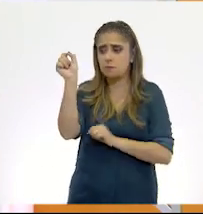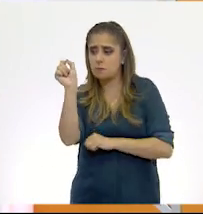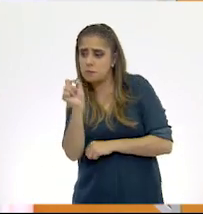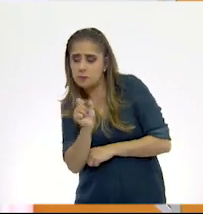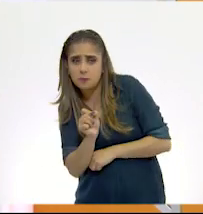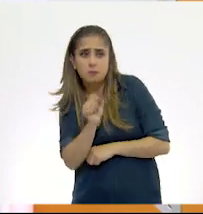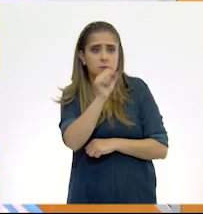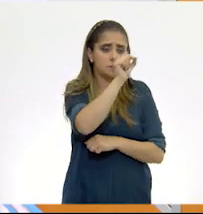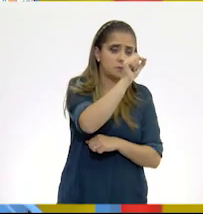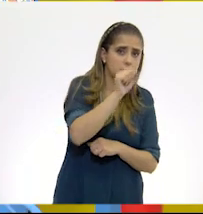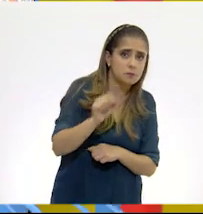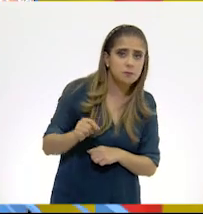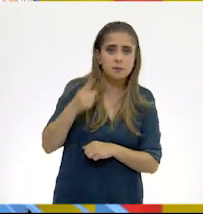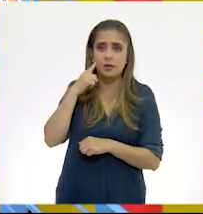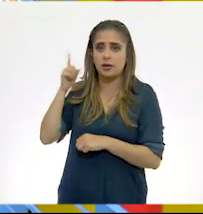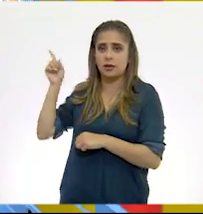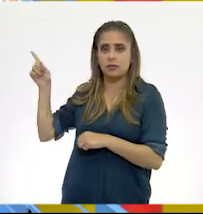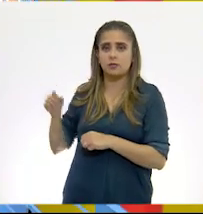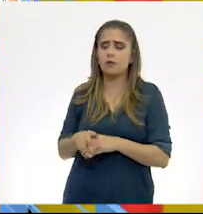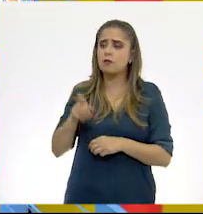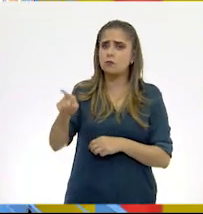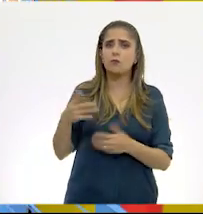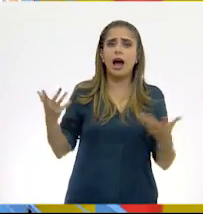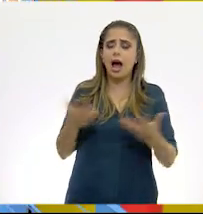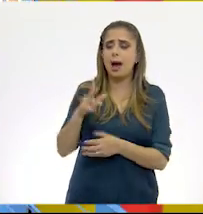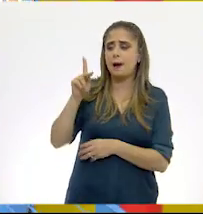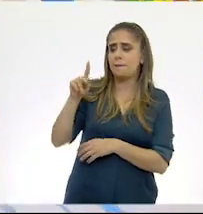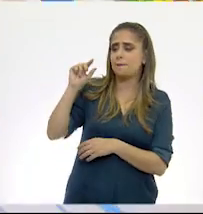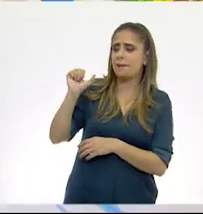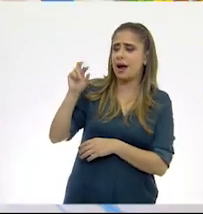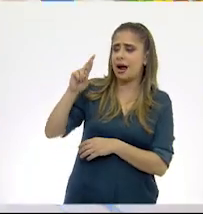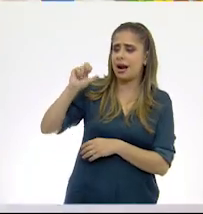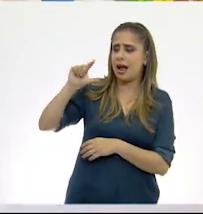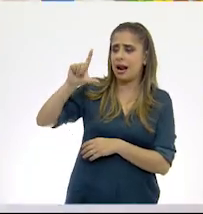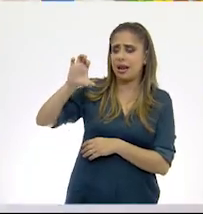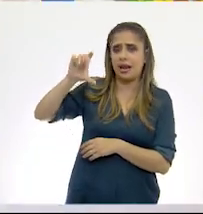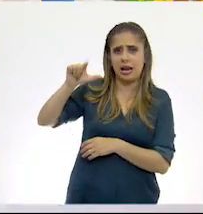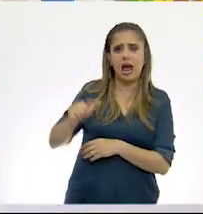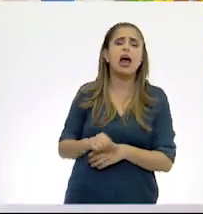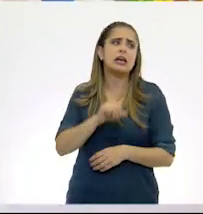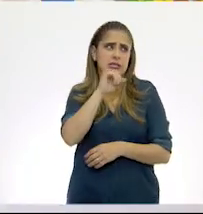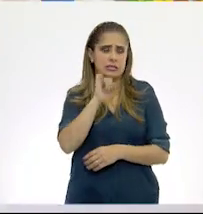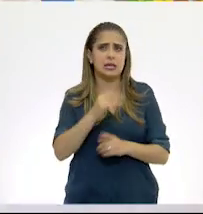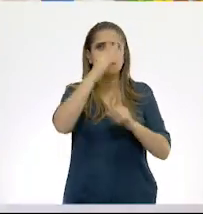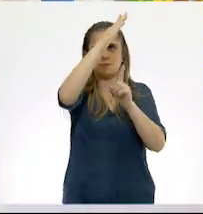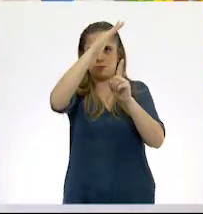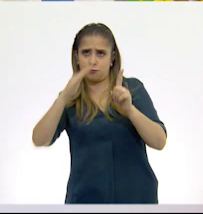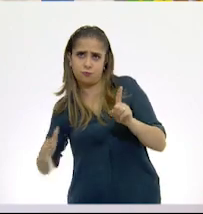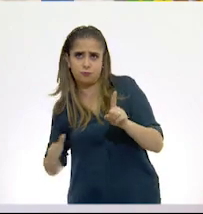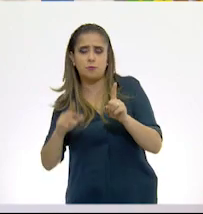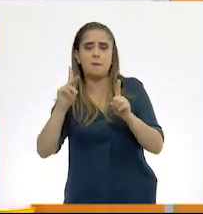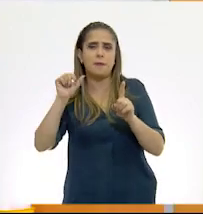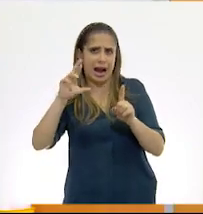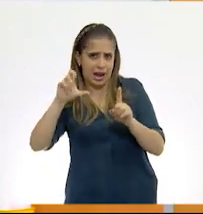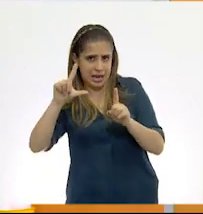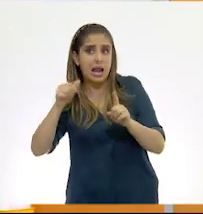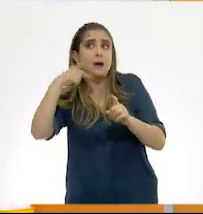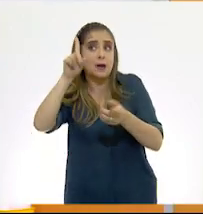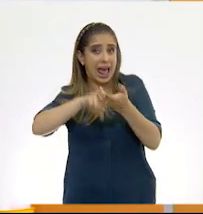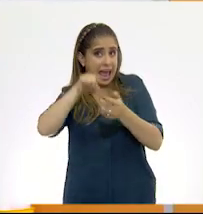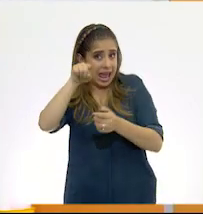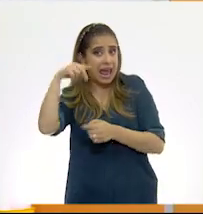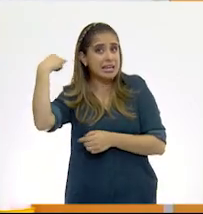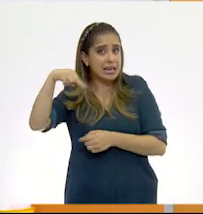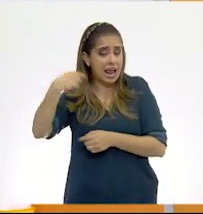maneras. Ah, ahí hiciste una paralela. Ok, pero siguen siendo líneas rectas. Es cierto, sí. Muy bien, pero hay